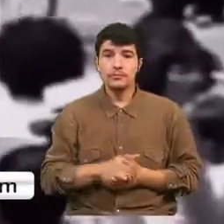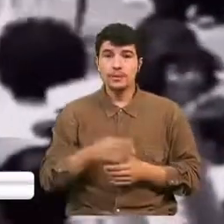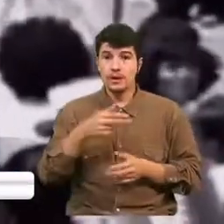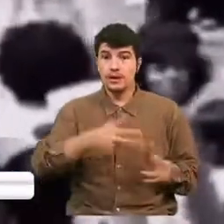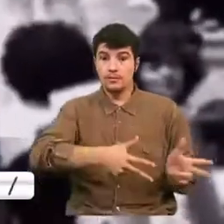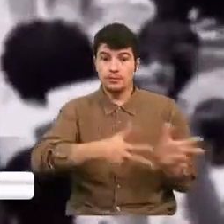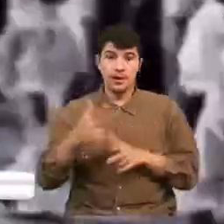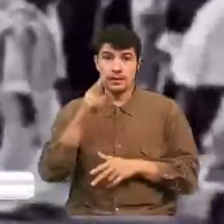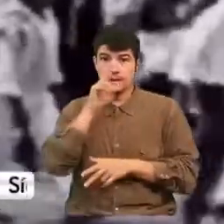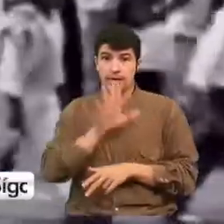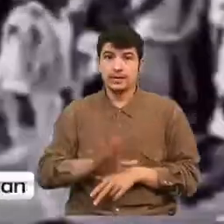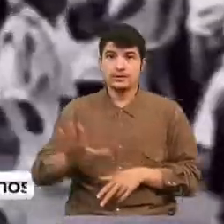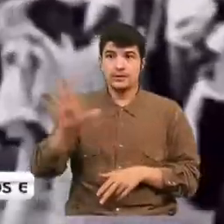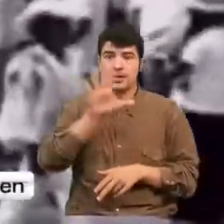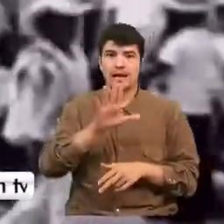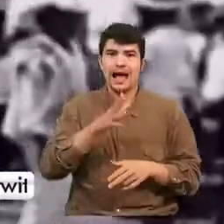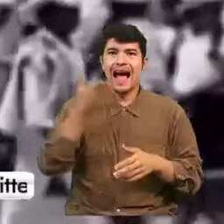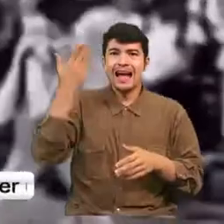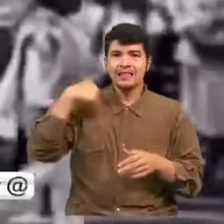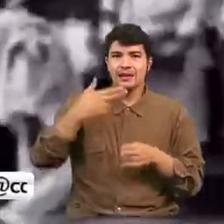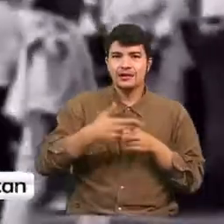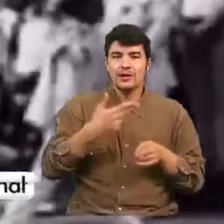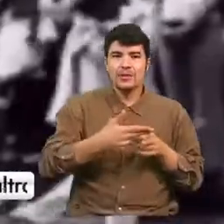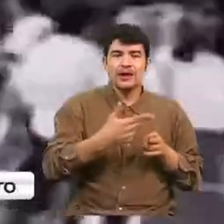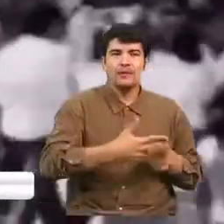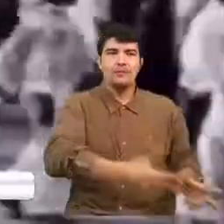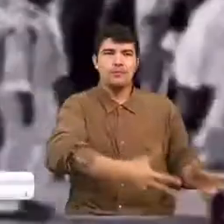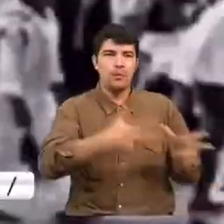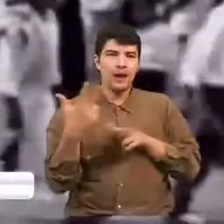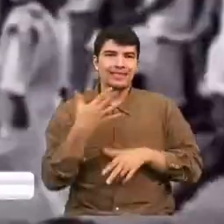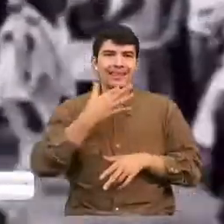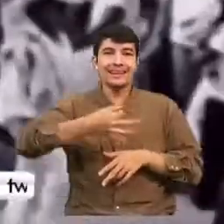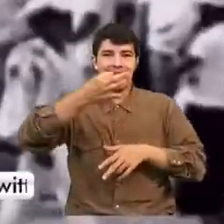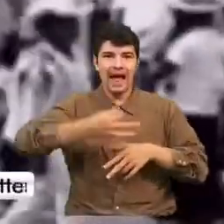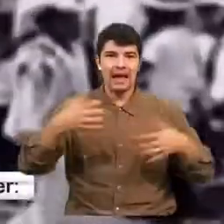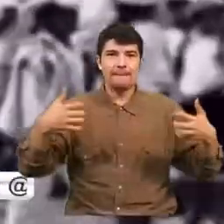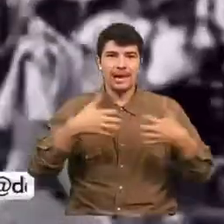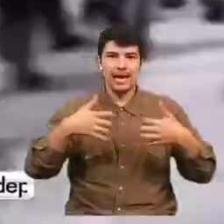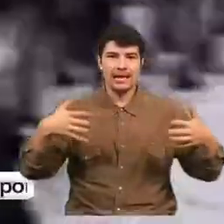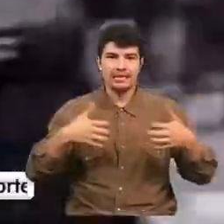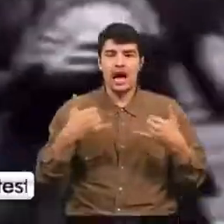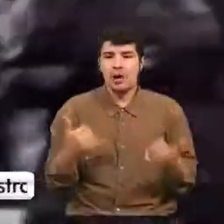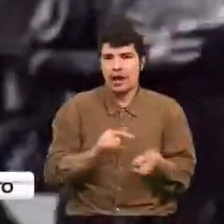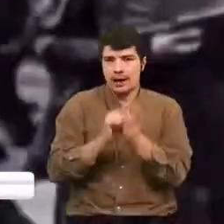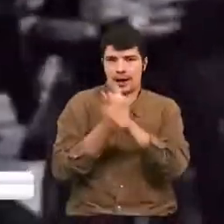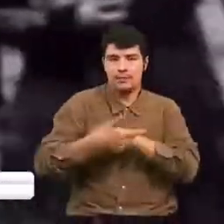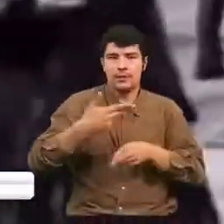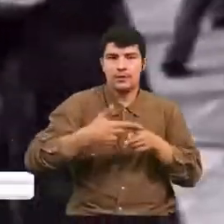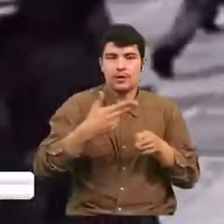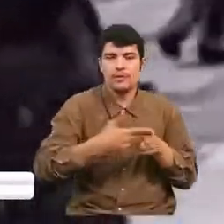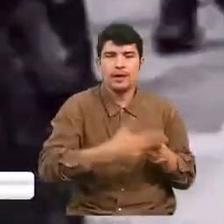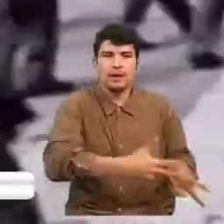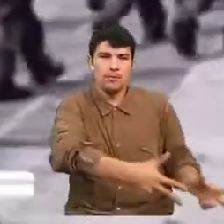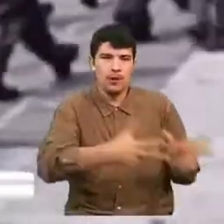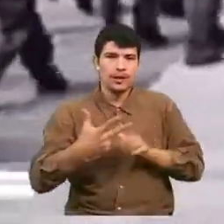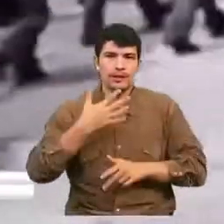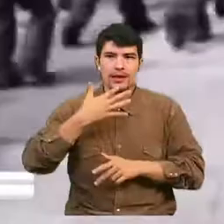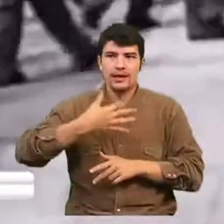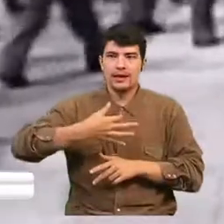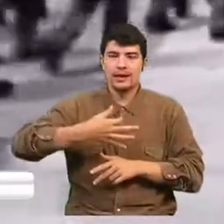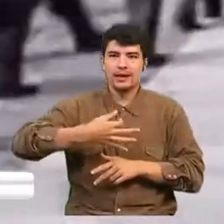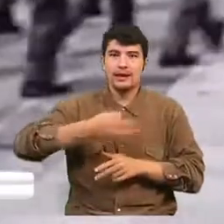Nacional, llamado inicialmente Puente Real de Vélez, tuvo la influencia de los socorranos que, guiados por Manuela